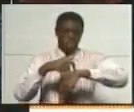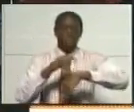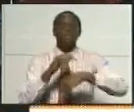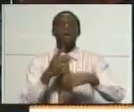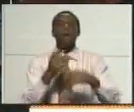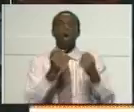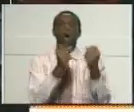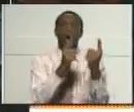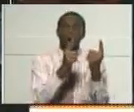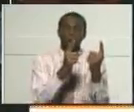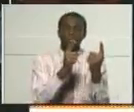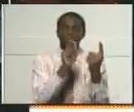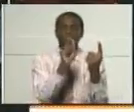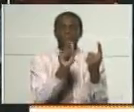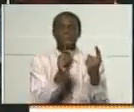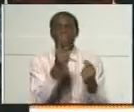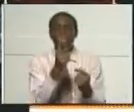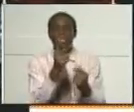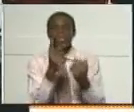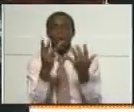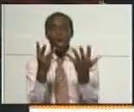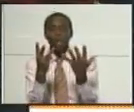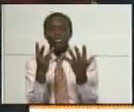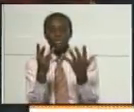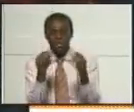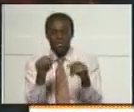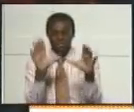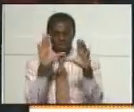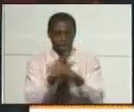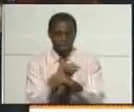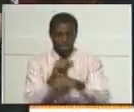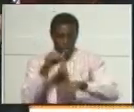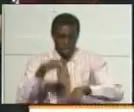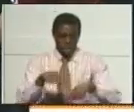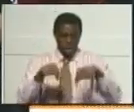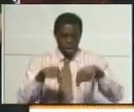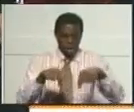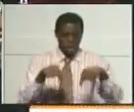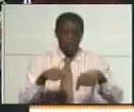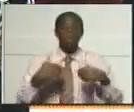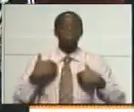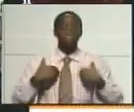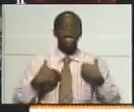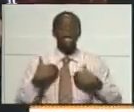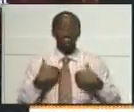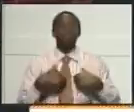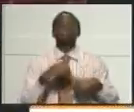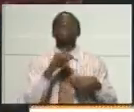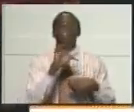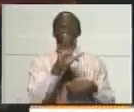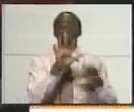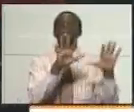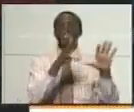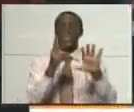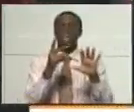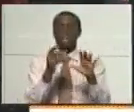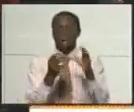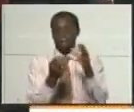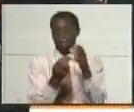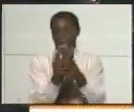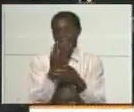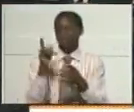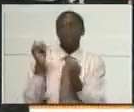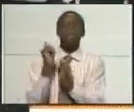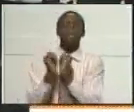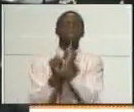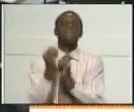y 28 minutos de esta noche, de hoy, miércoles 17 de mayo, a estos tres bebés